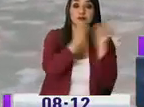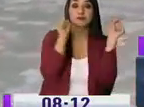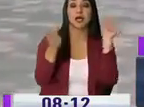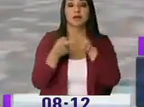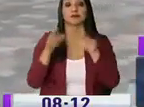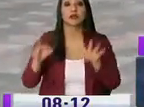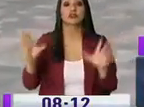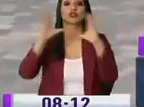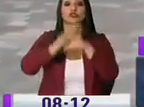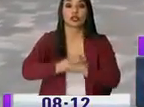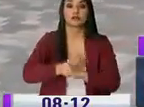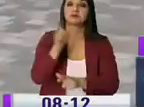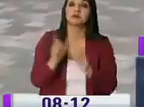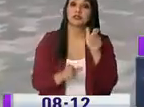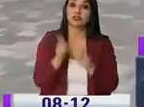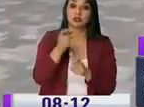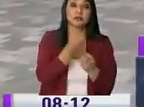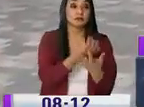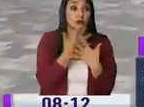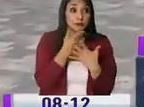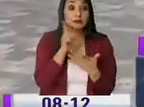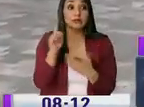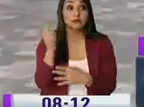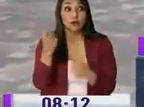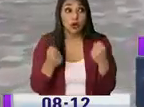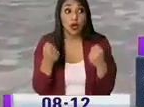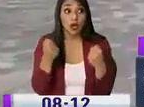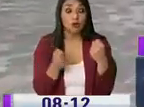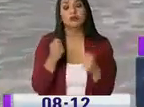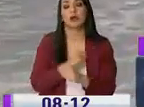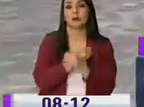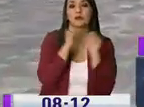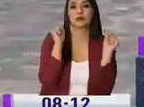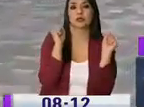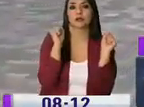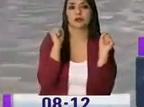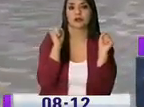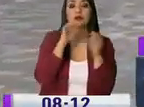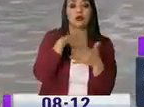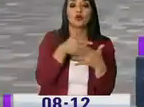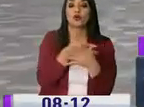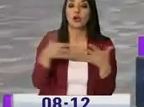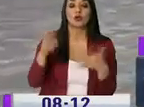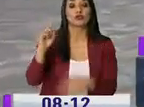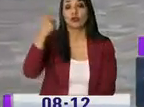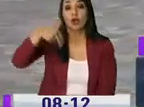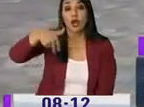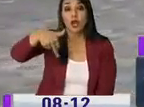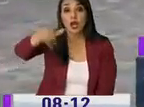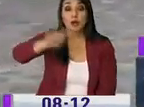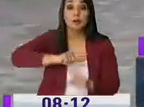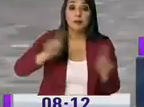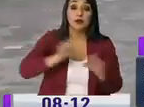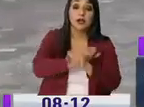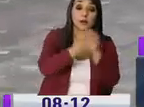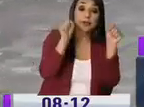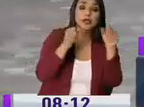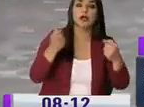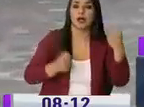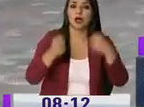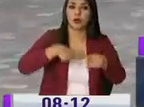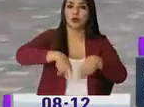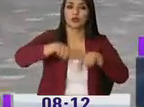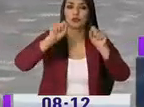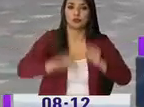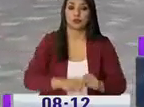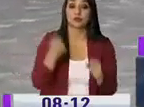8 de la noche. Con esto la gente tiene que estar informada. Se normaliza la circulación a excepción de esos horarios. Hemos visto con gratitud que mientras